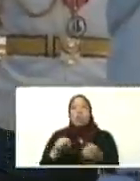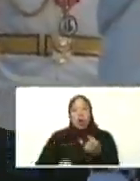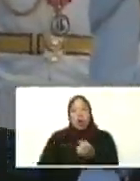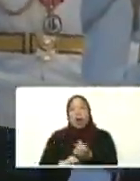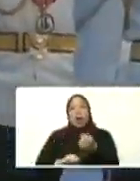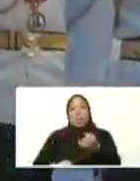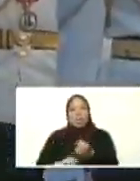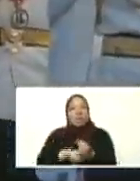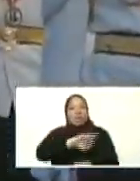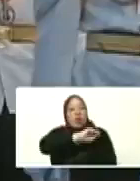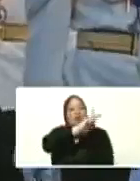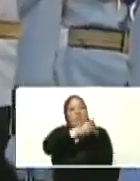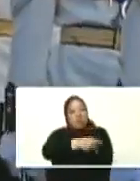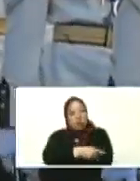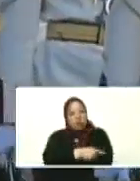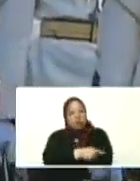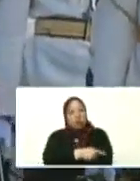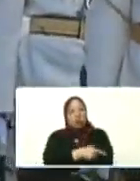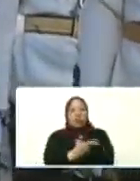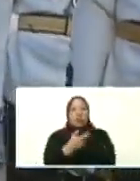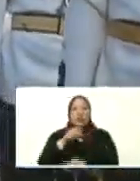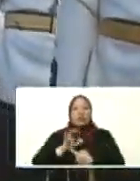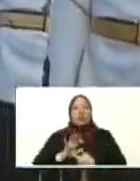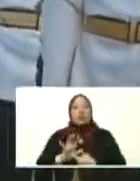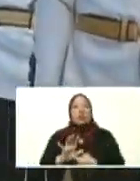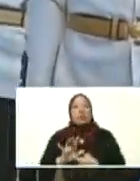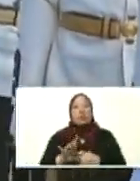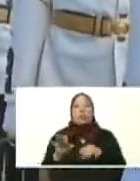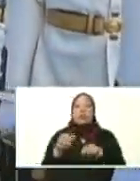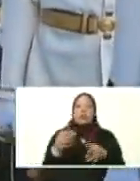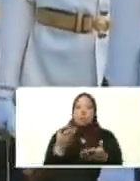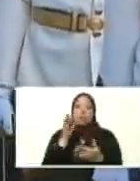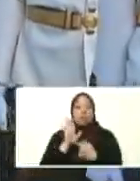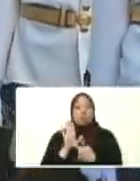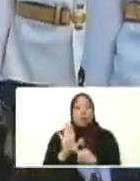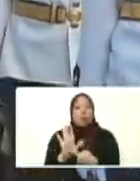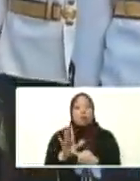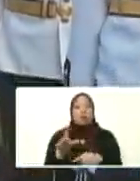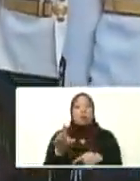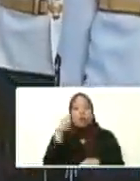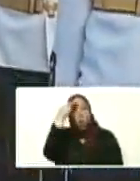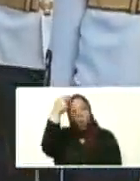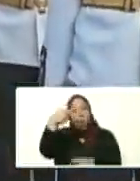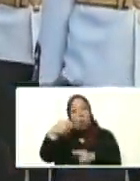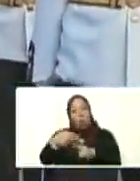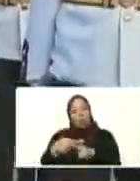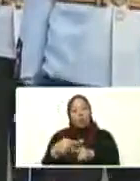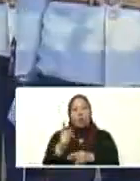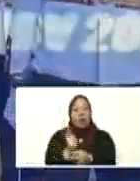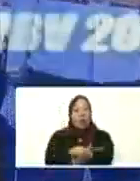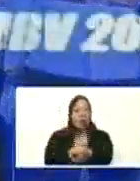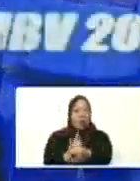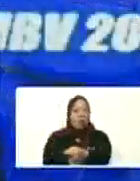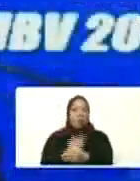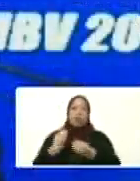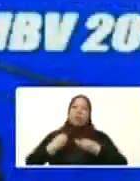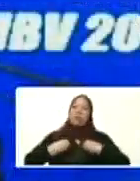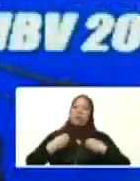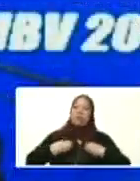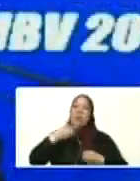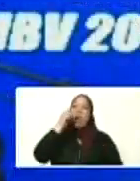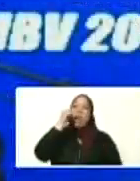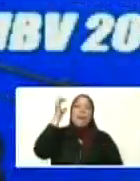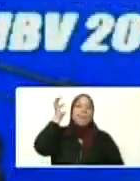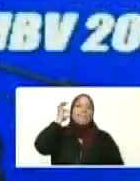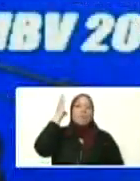el valor y la negación que demostraron siempre. Honor y gloria a ustedes, hermanos y hermanas de la vida, que